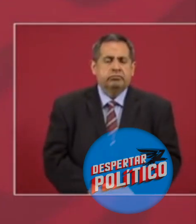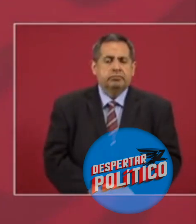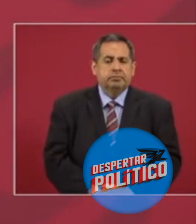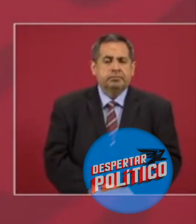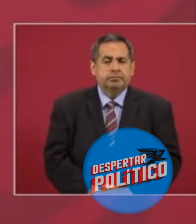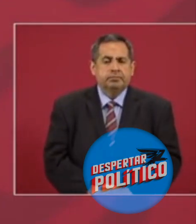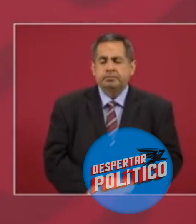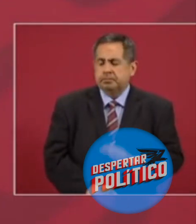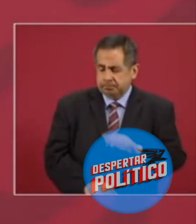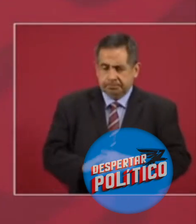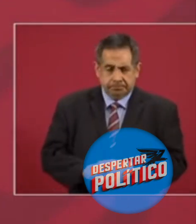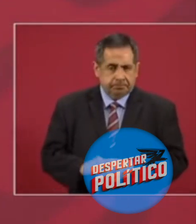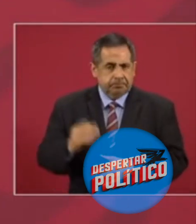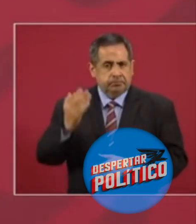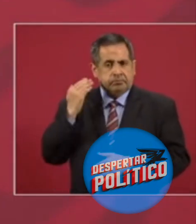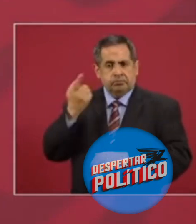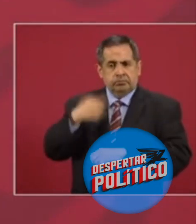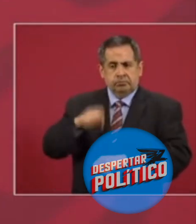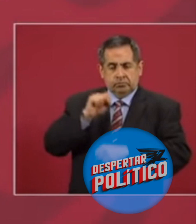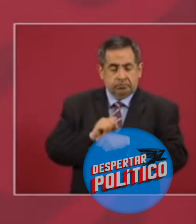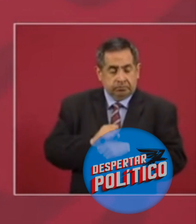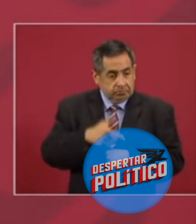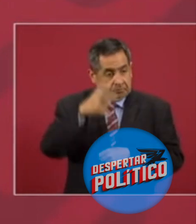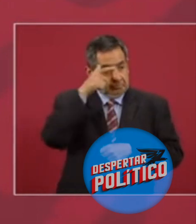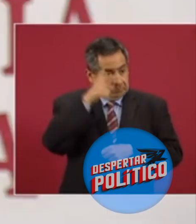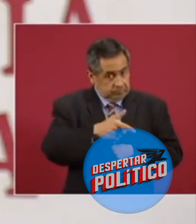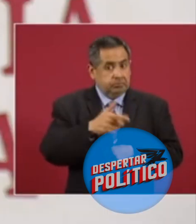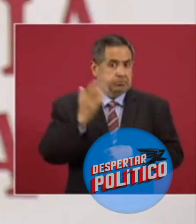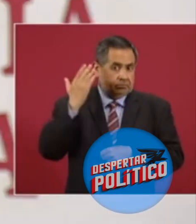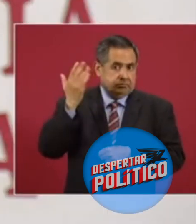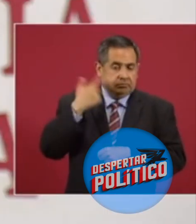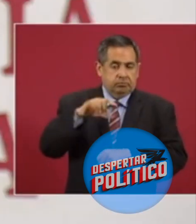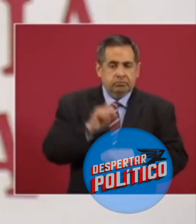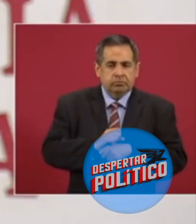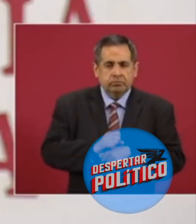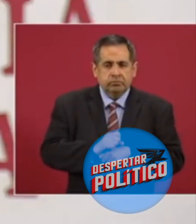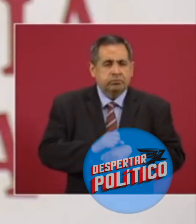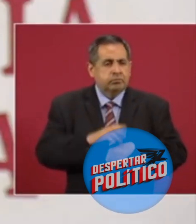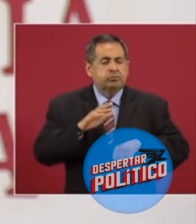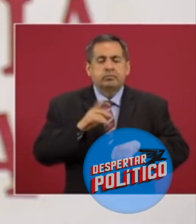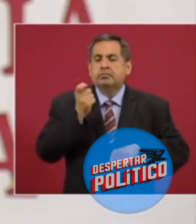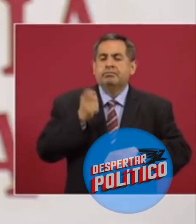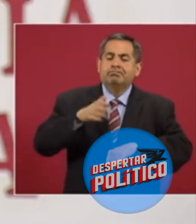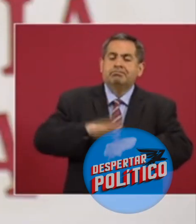Tenemos desde la semana pasada, el primer momento que supimos de esto, una alerta consular.